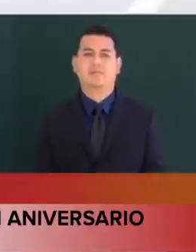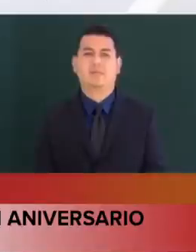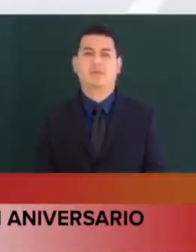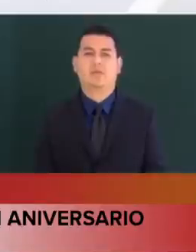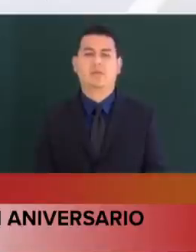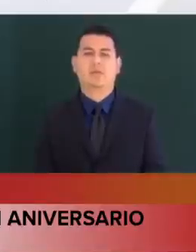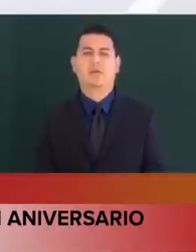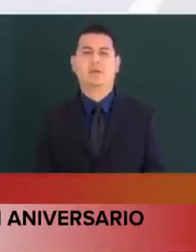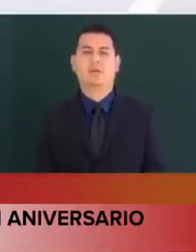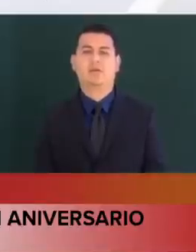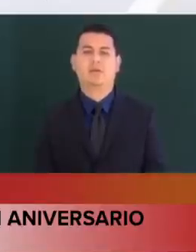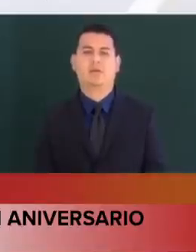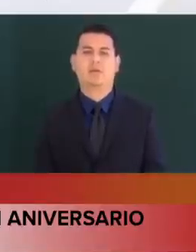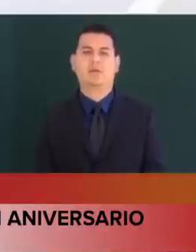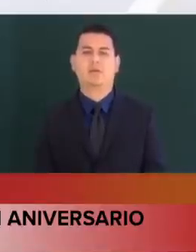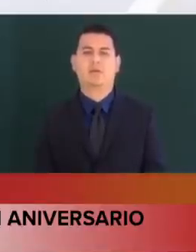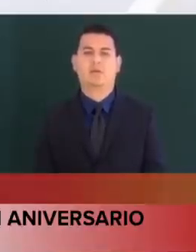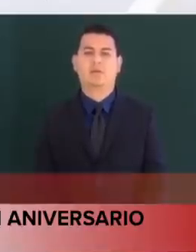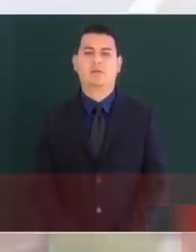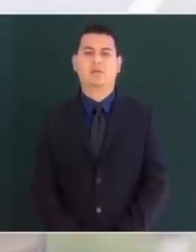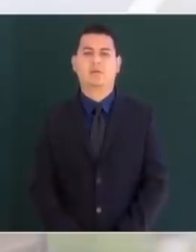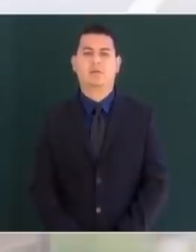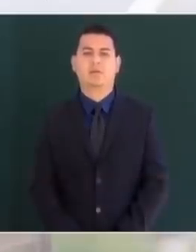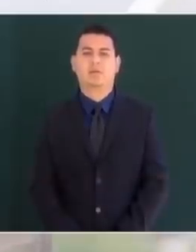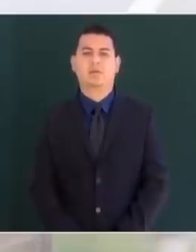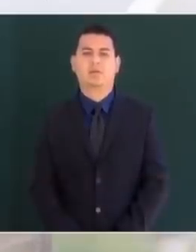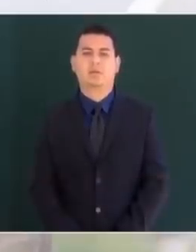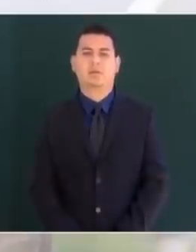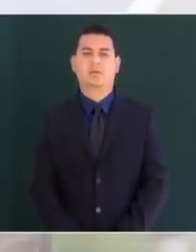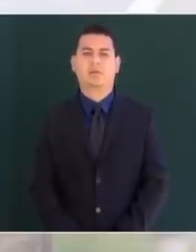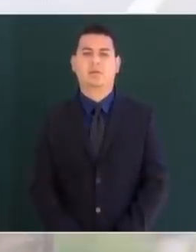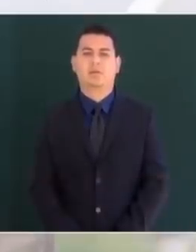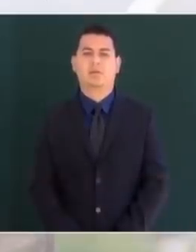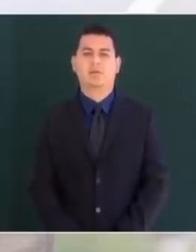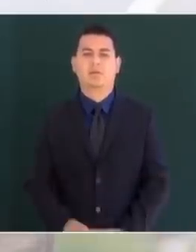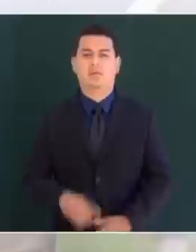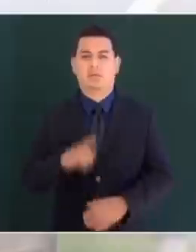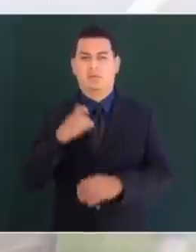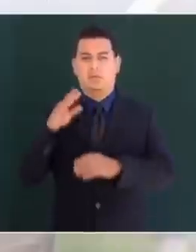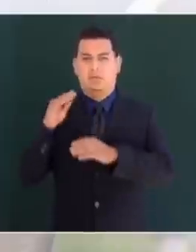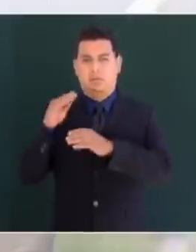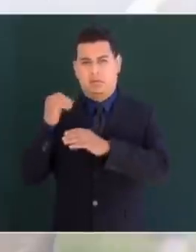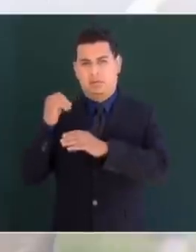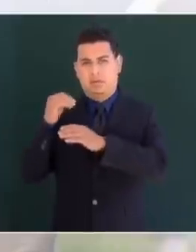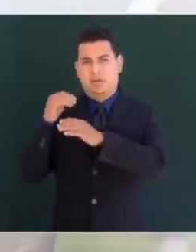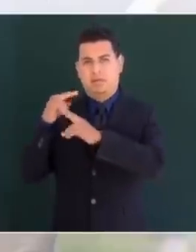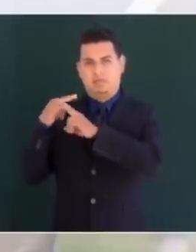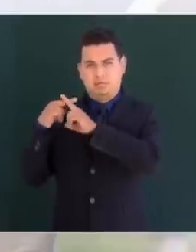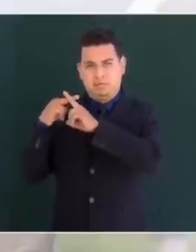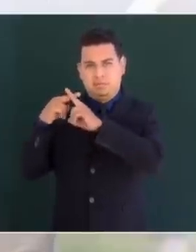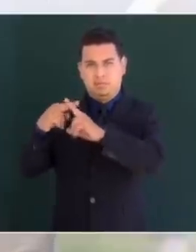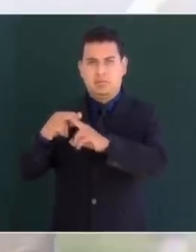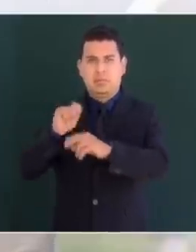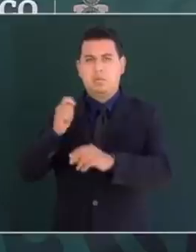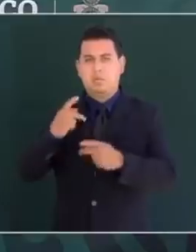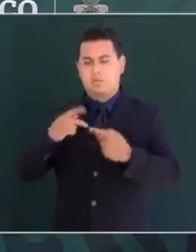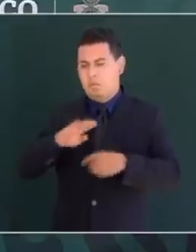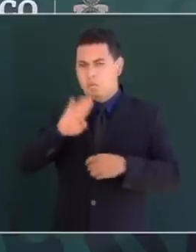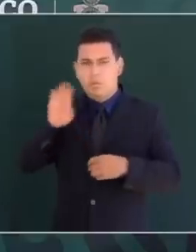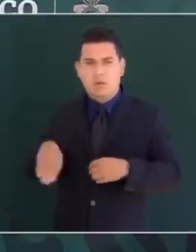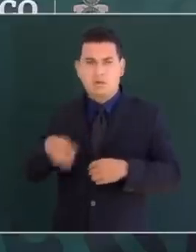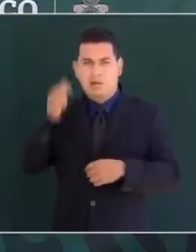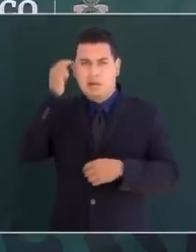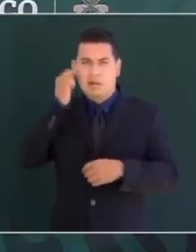conmemoración really of the 190th anniversary 109 aniversario of death. De la muerte de Vicente Guerrero.